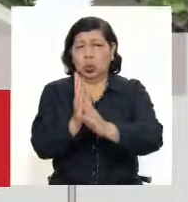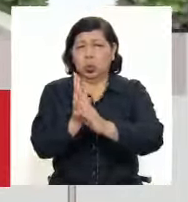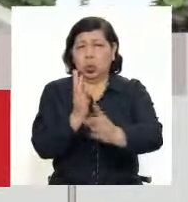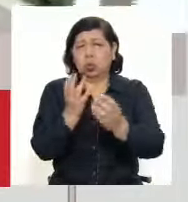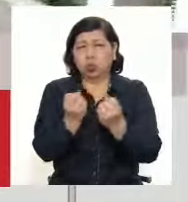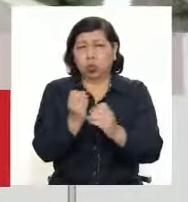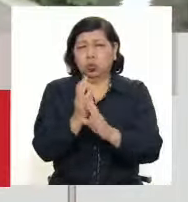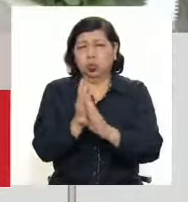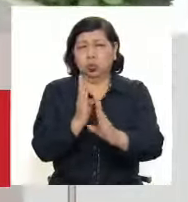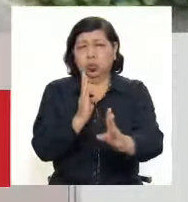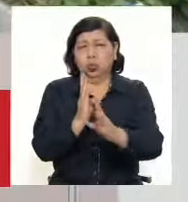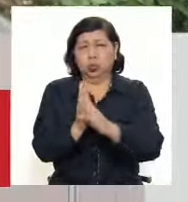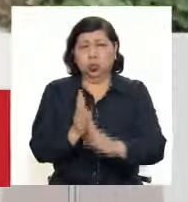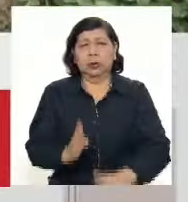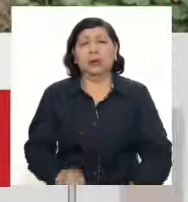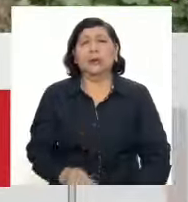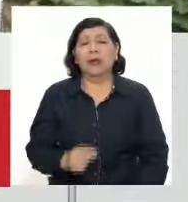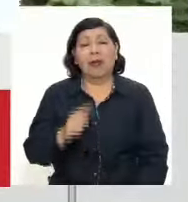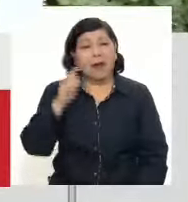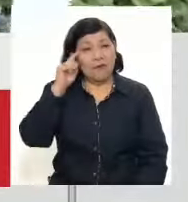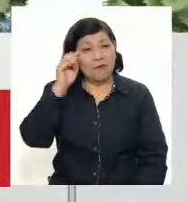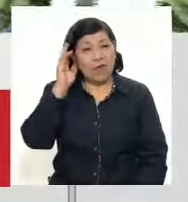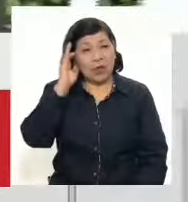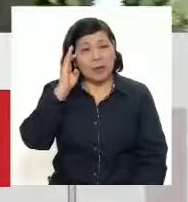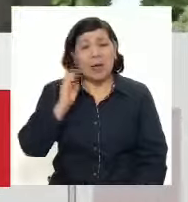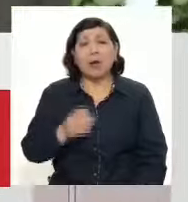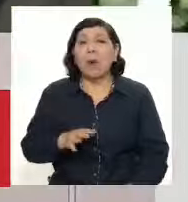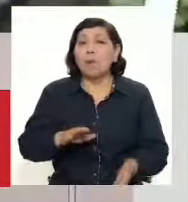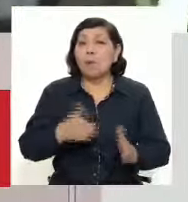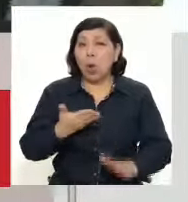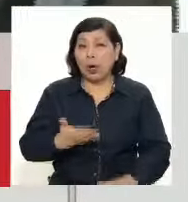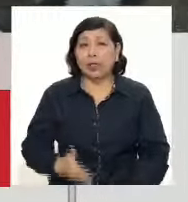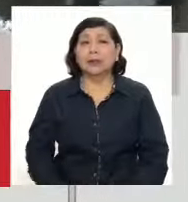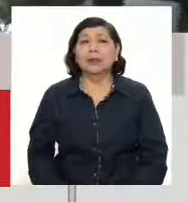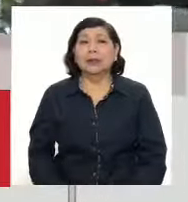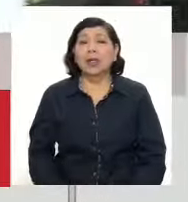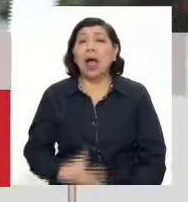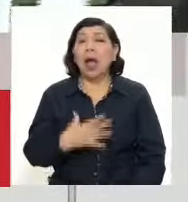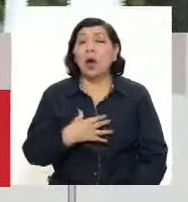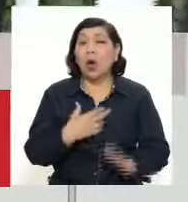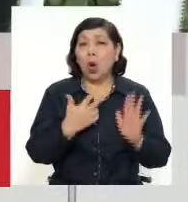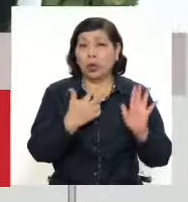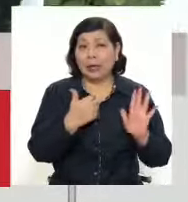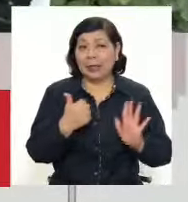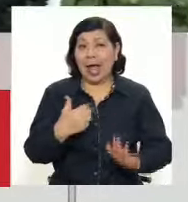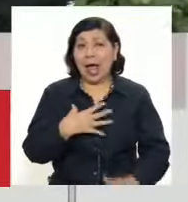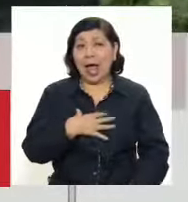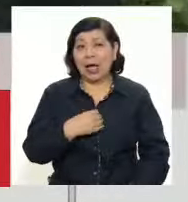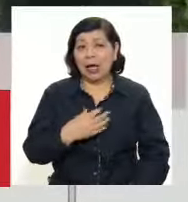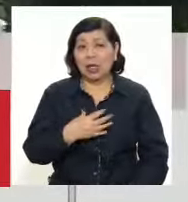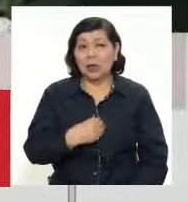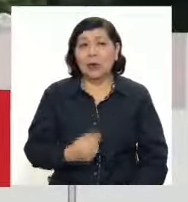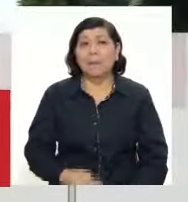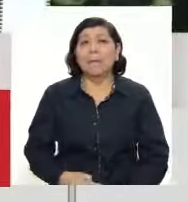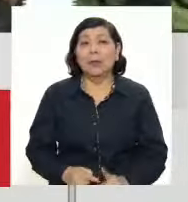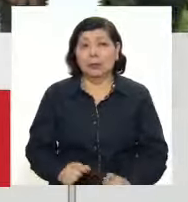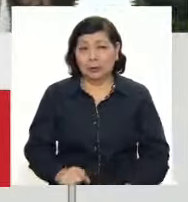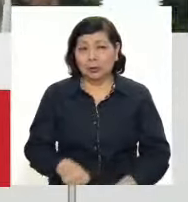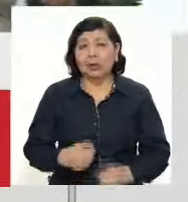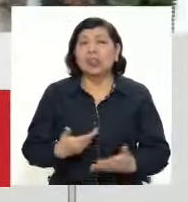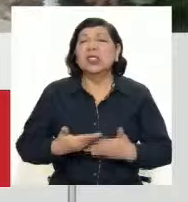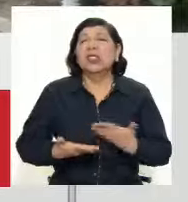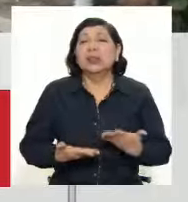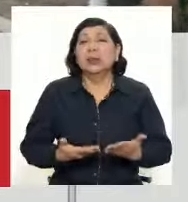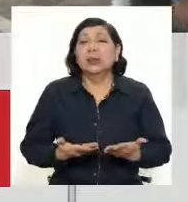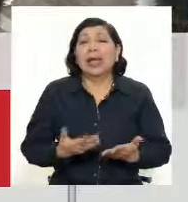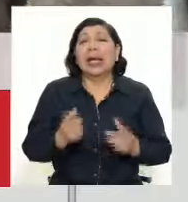El expresidente de la República, Alberto Fujimori, falleció a los 86 años de edad, producto